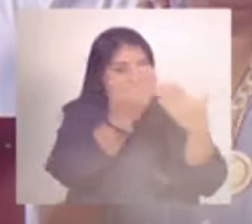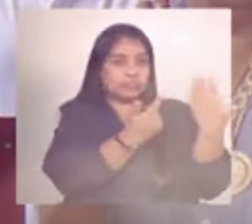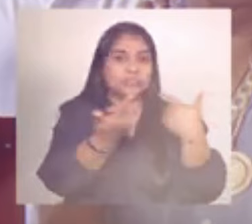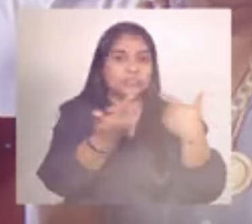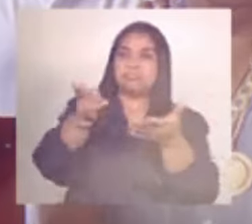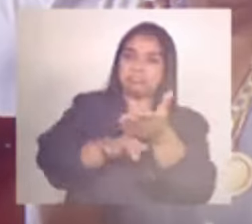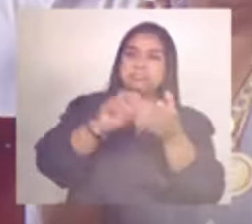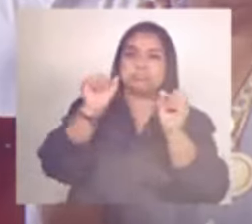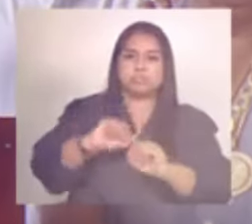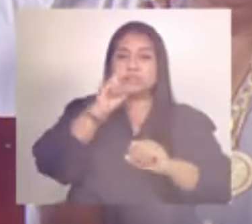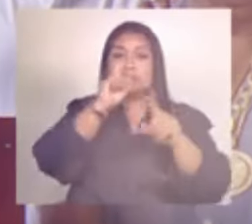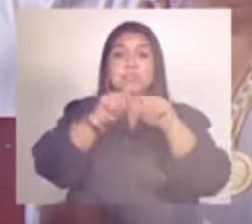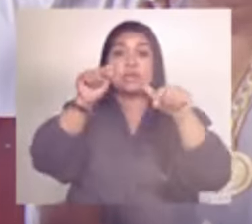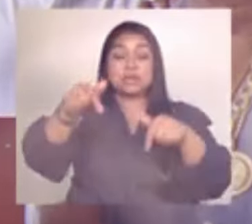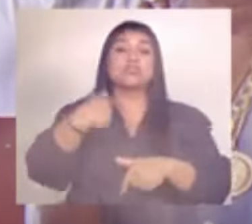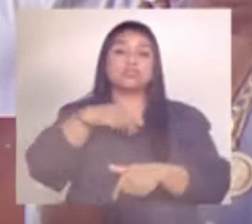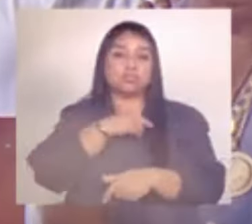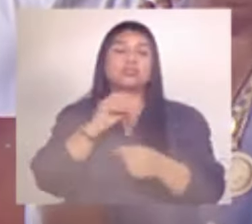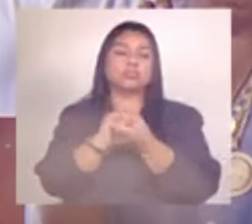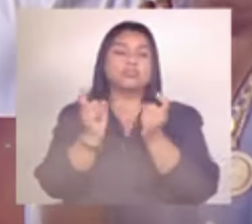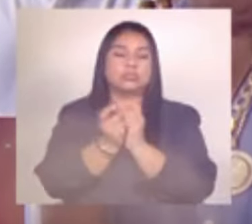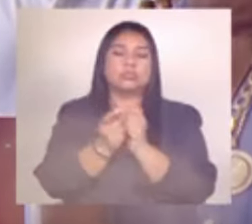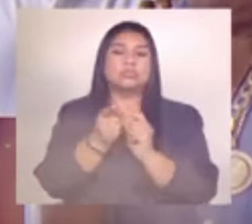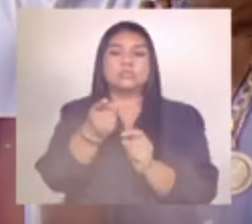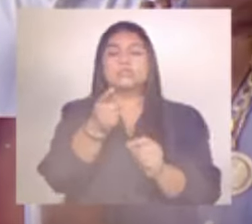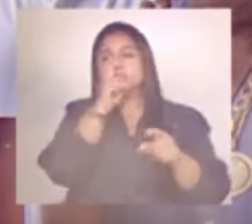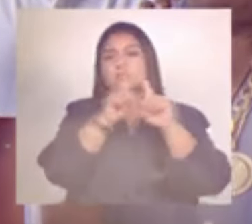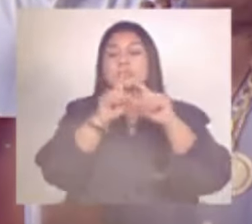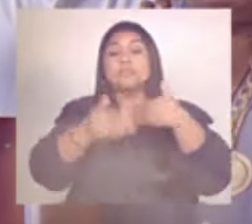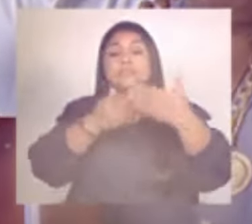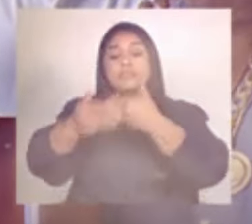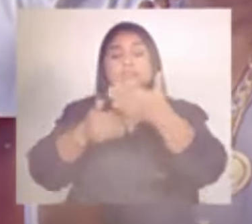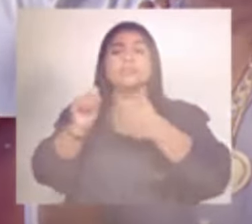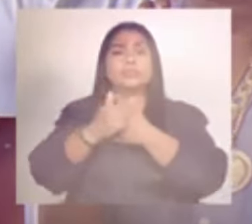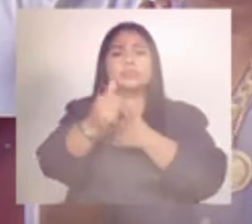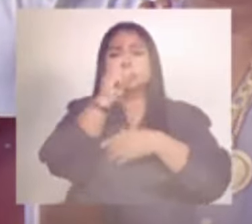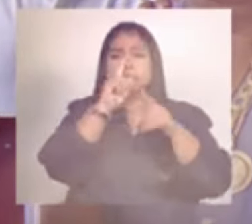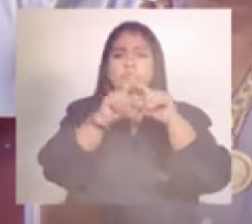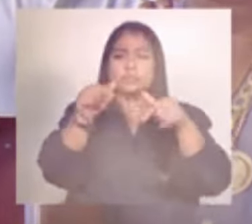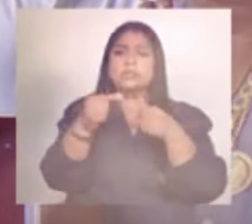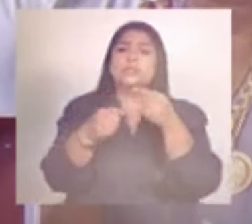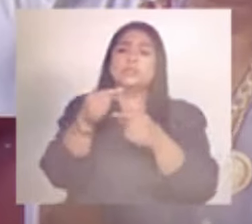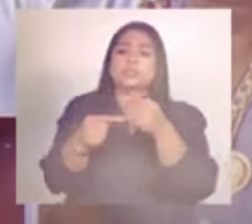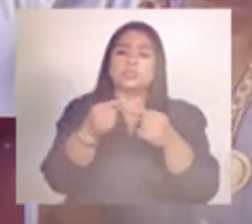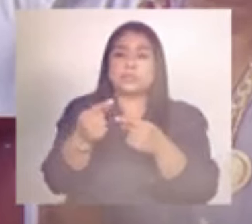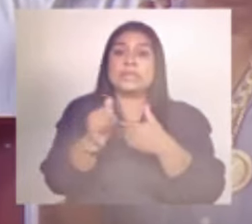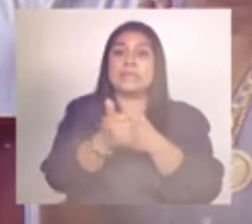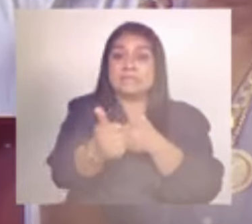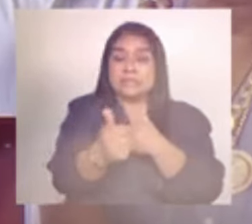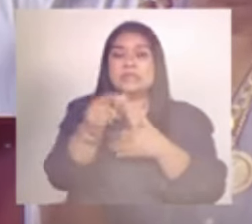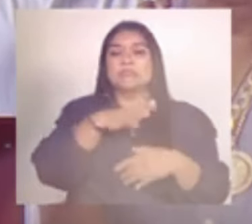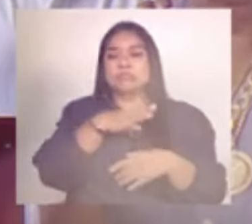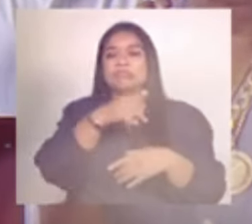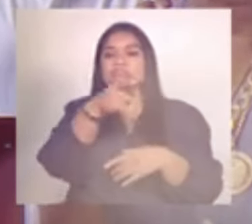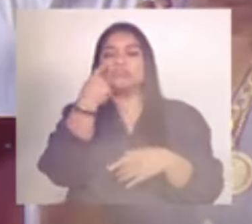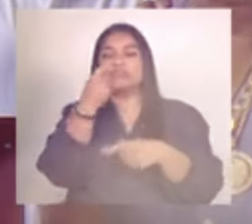precisamente porque lo que estamos haciendo es esos cambios. Y esos procesos van avanzando, y a medida que vayan avanzando, van a ir teniendo lugar los cambios que